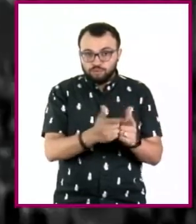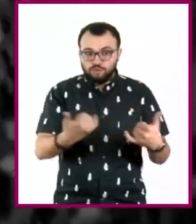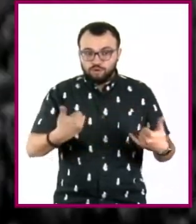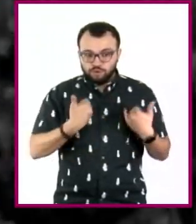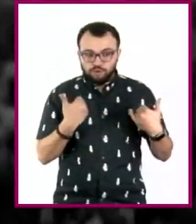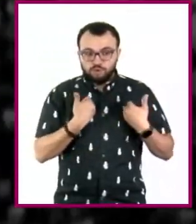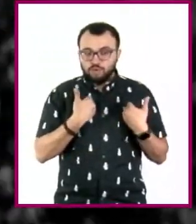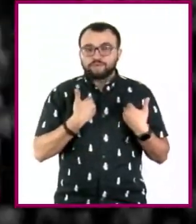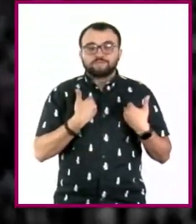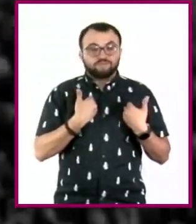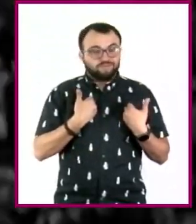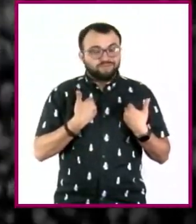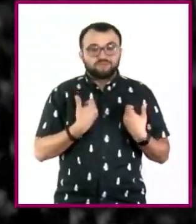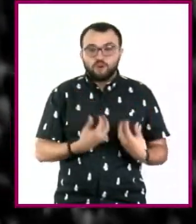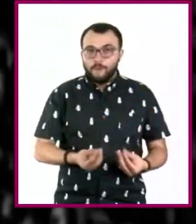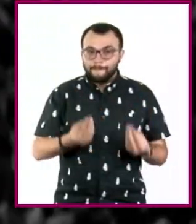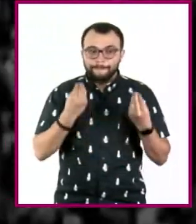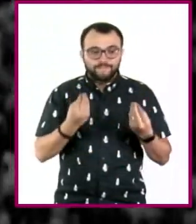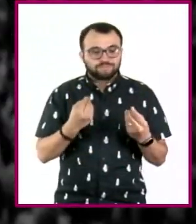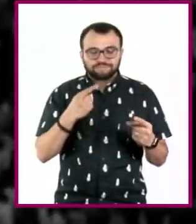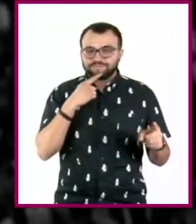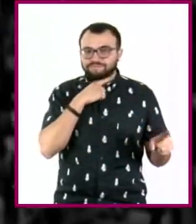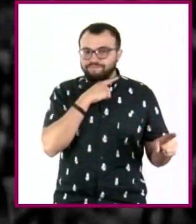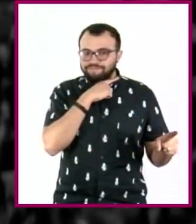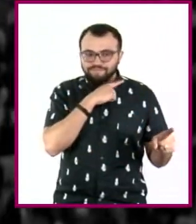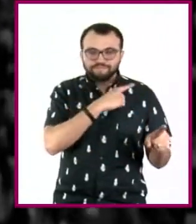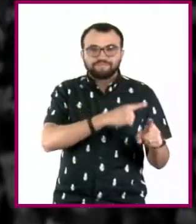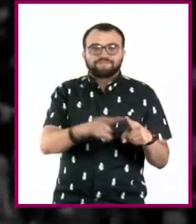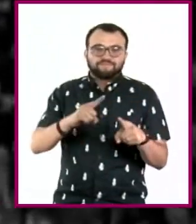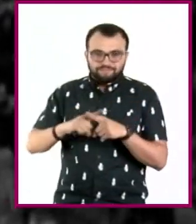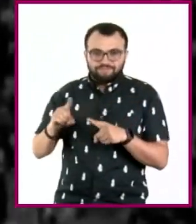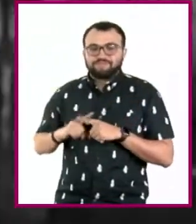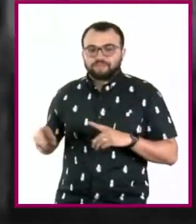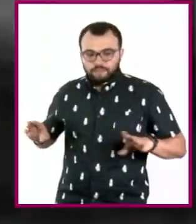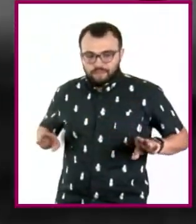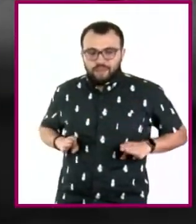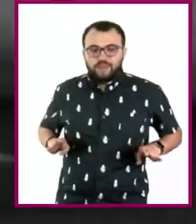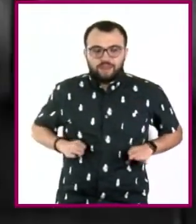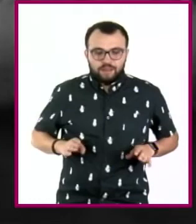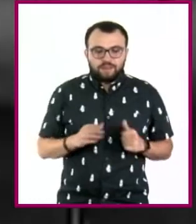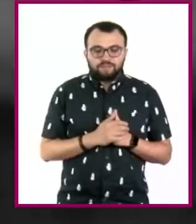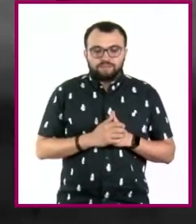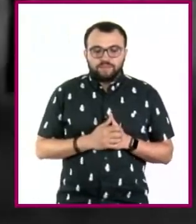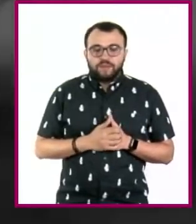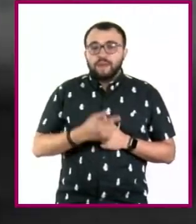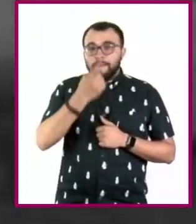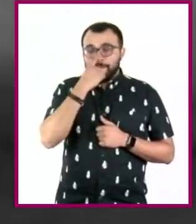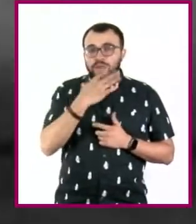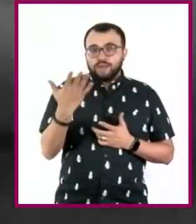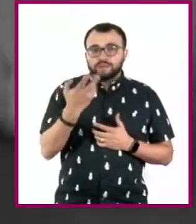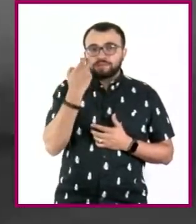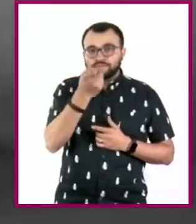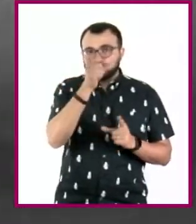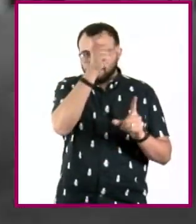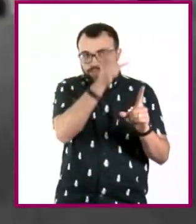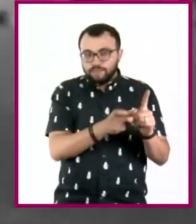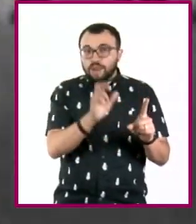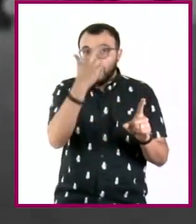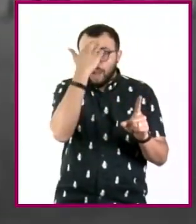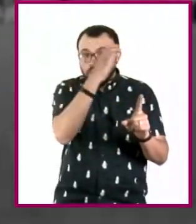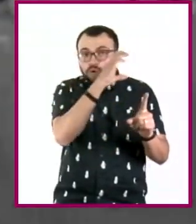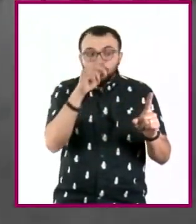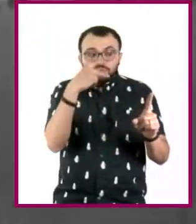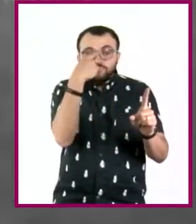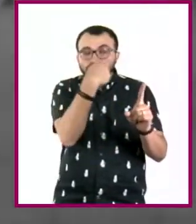grupo muy, muy heterogéneo. Y para hacer referencia y reconocer